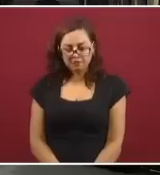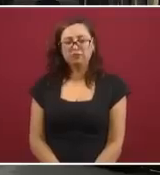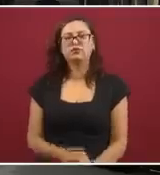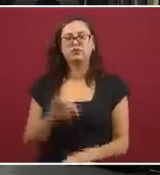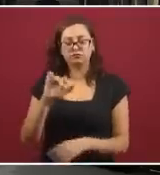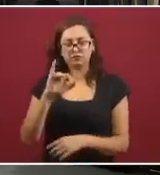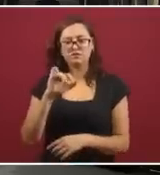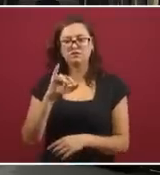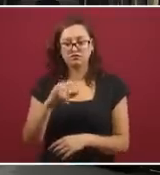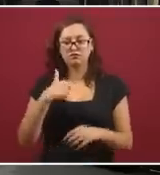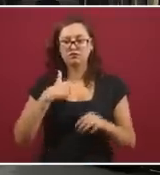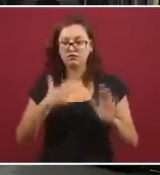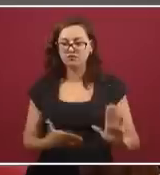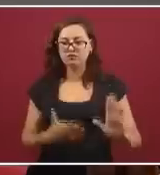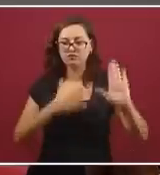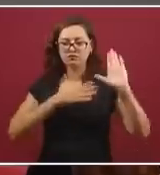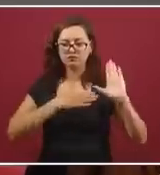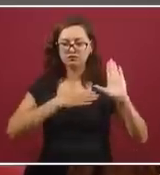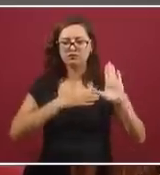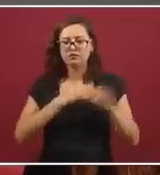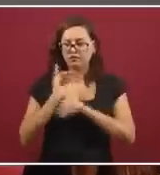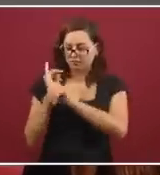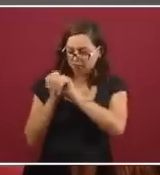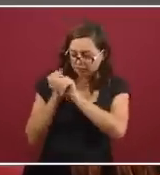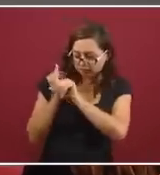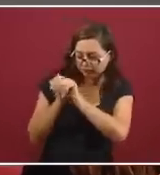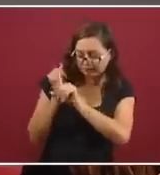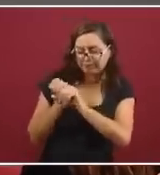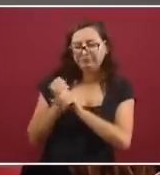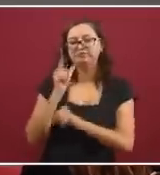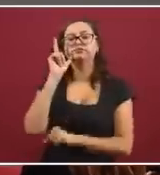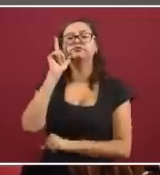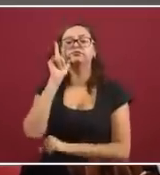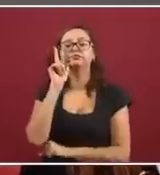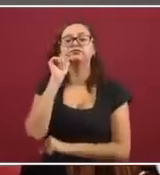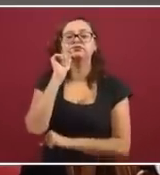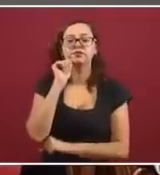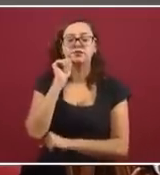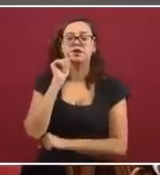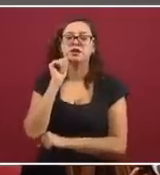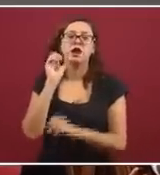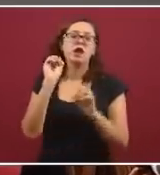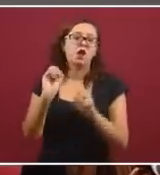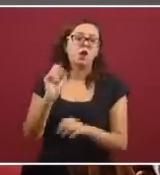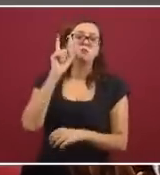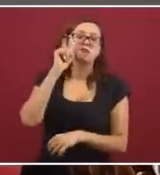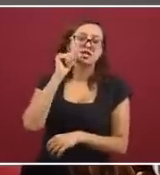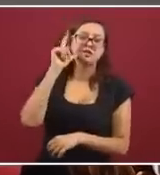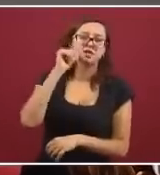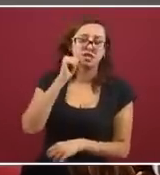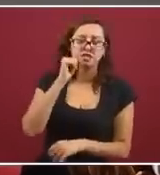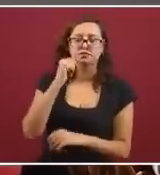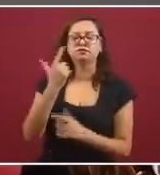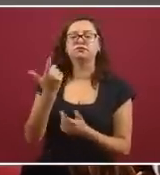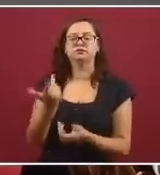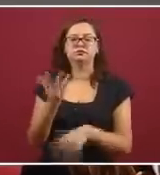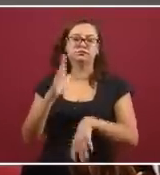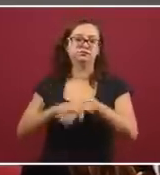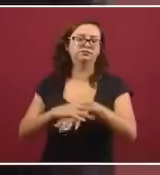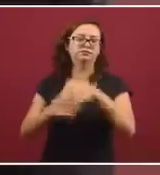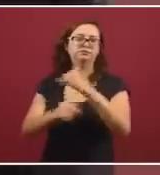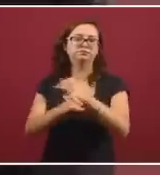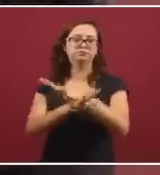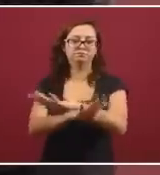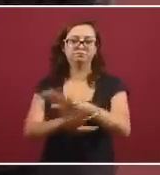yo me comprometo a que mañana o pasado les doy